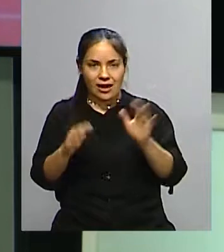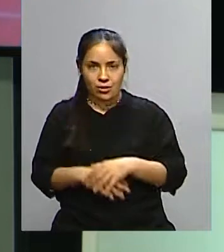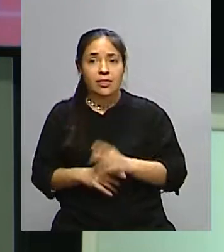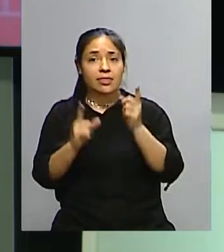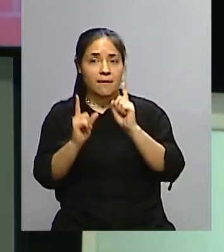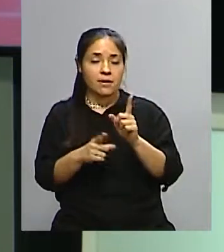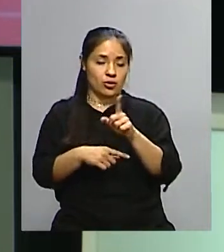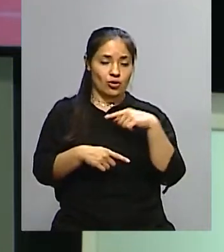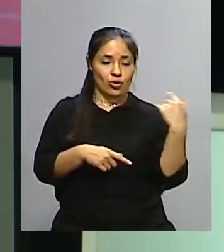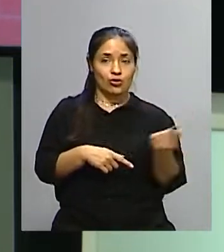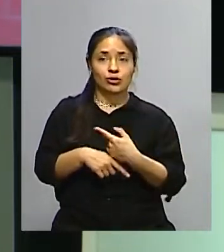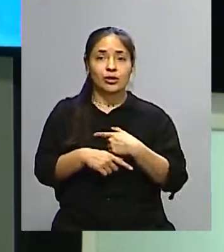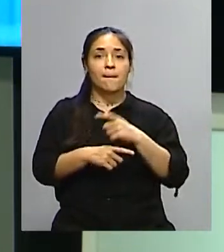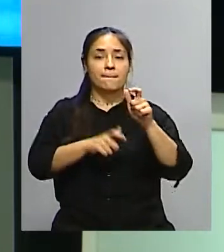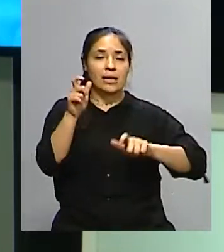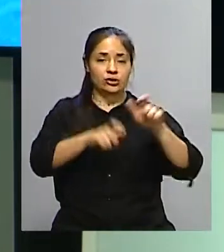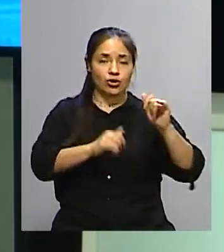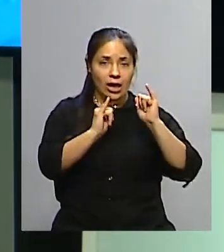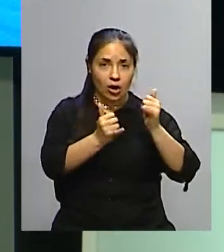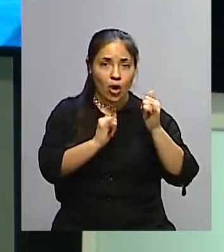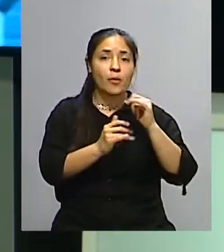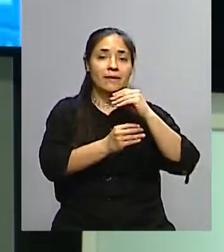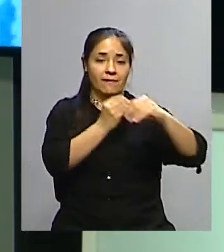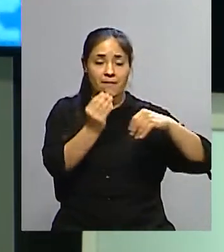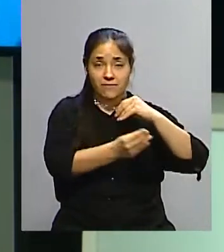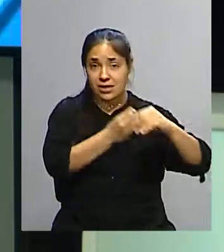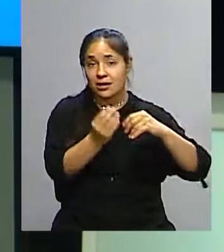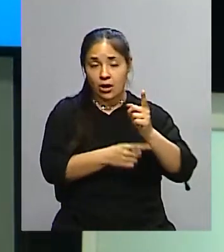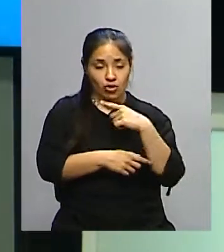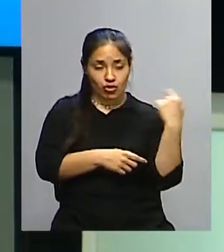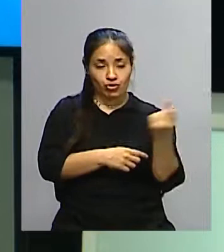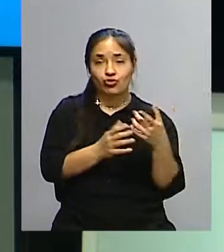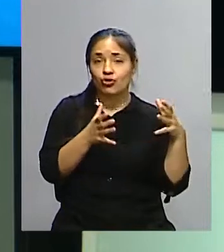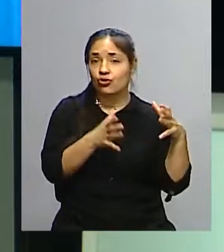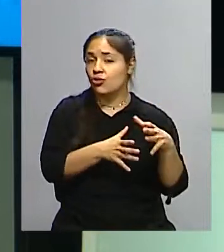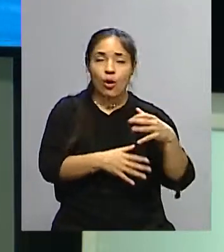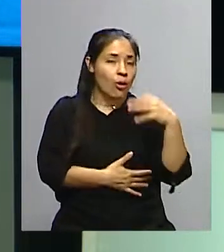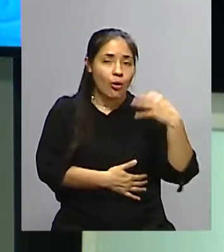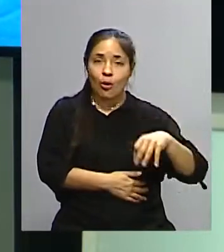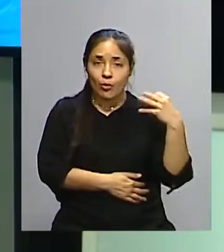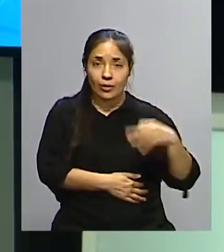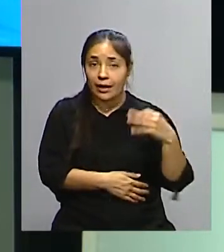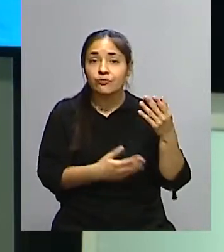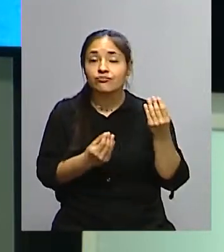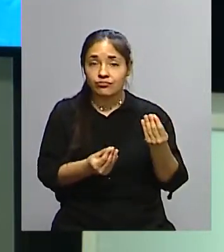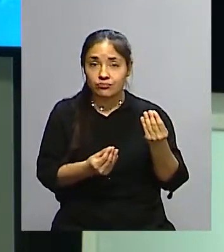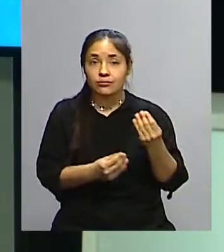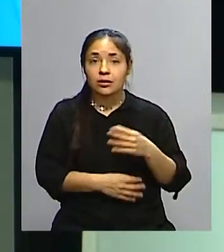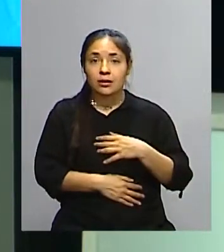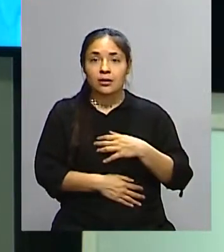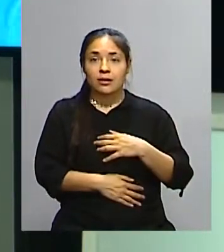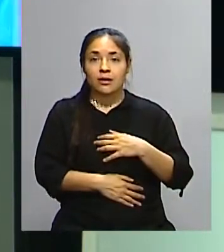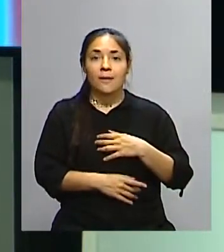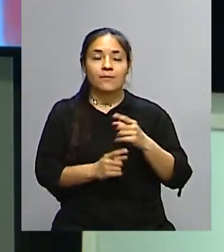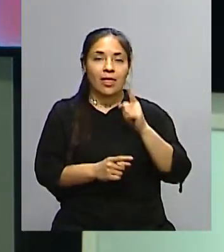otro lado, como esas personas jóvenes, esos familiares que somos de esas personas mayores, nos tenemos que ponernos en el mejor lugar,